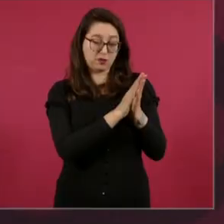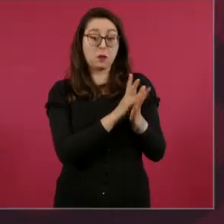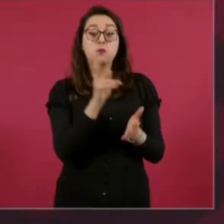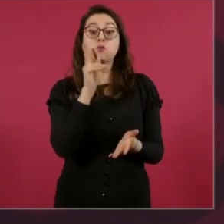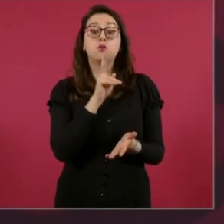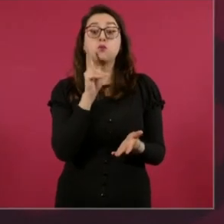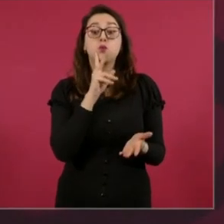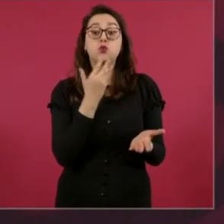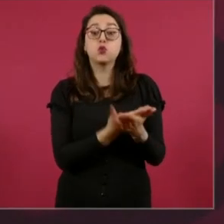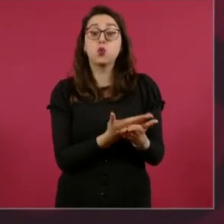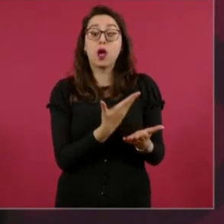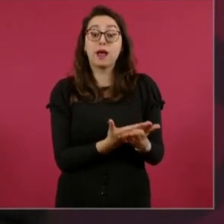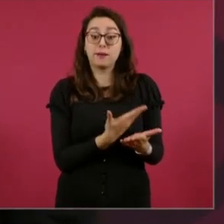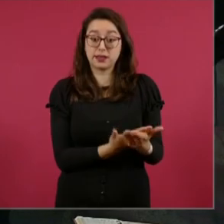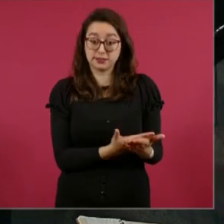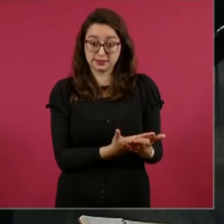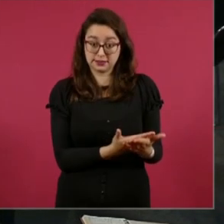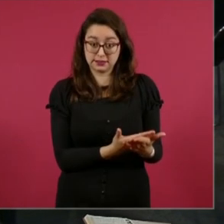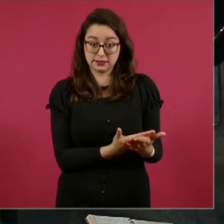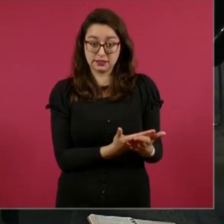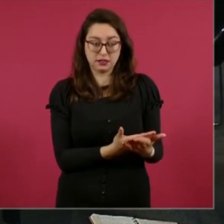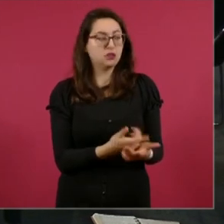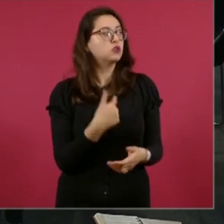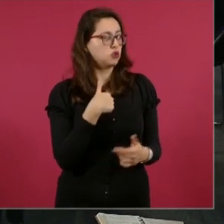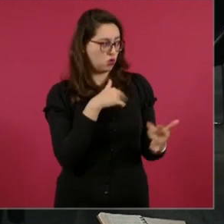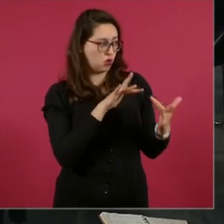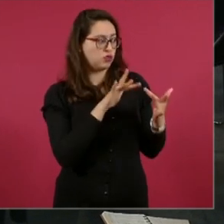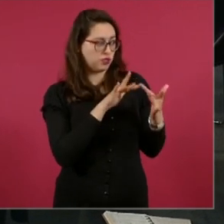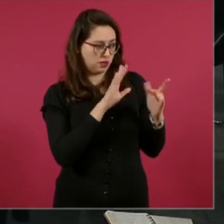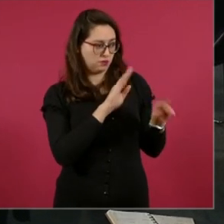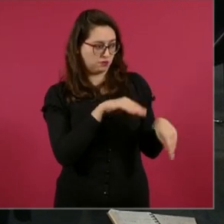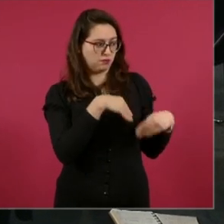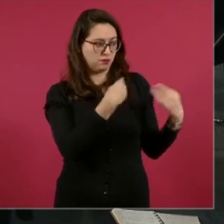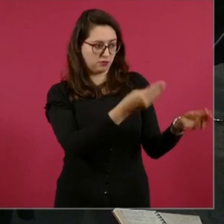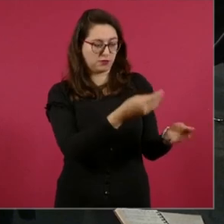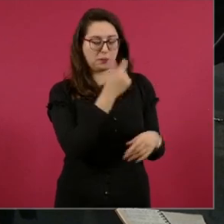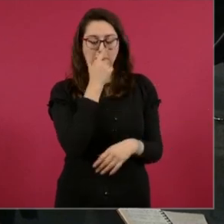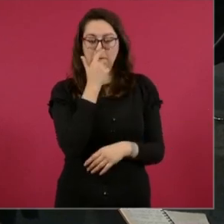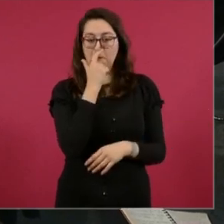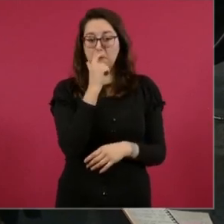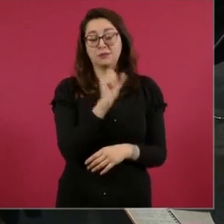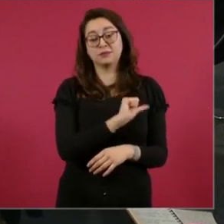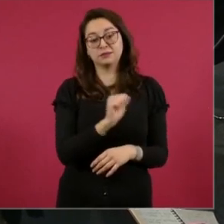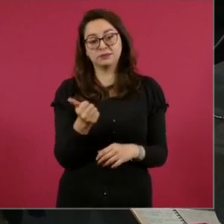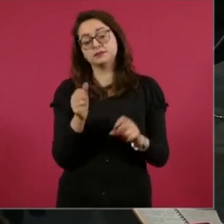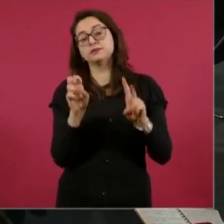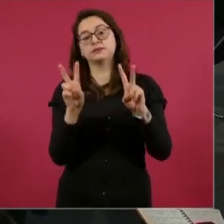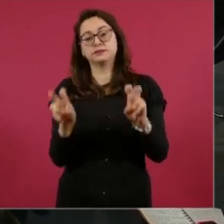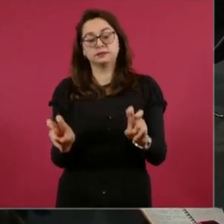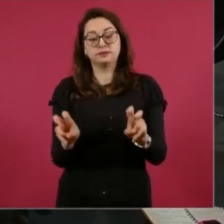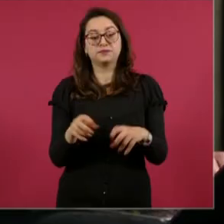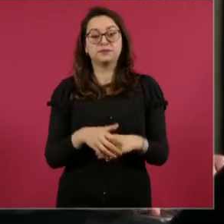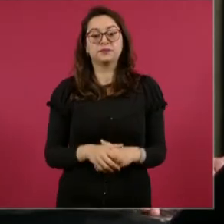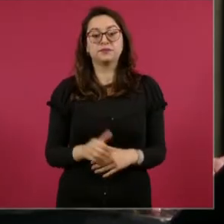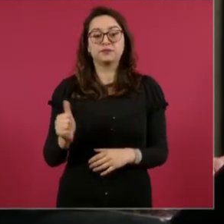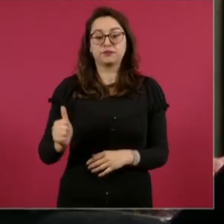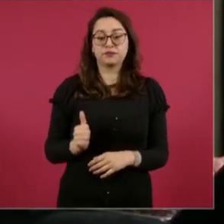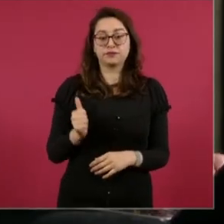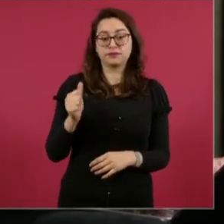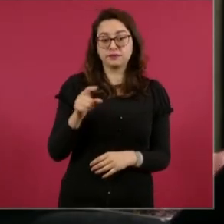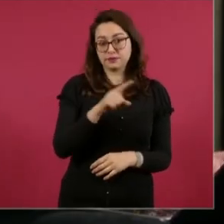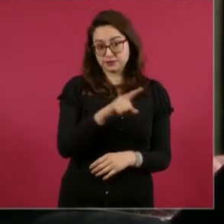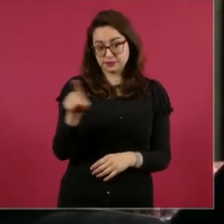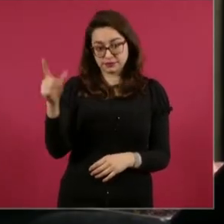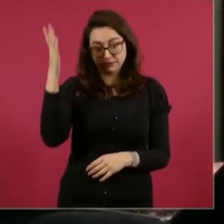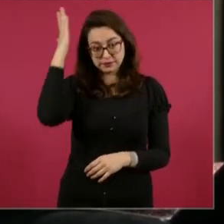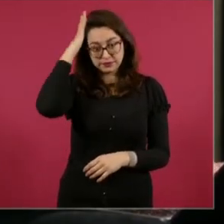pruebas. Así es. Sí. Yo te paso ahorita el contacto. Y en otro tema, y aprovechando que están aquí los titulares